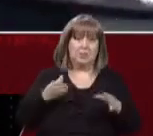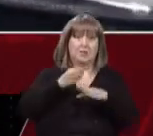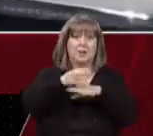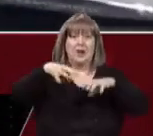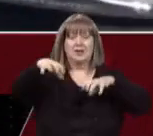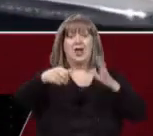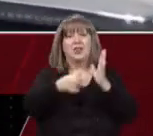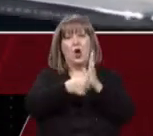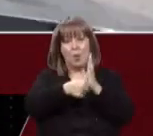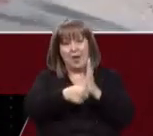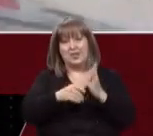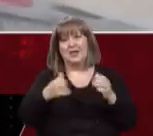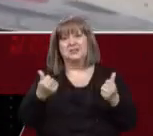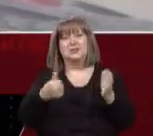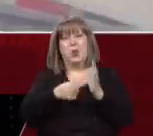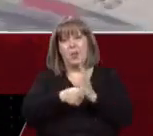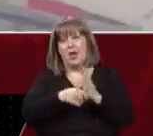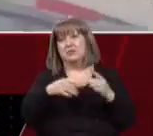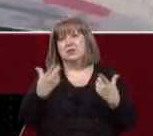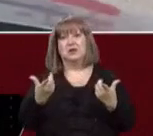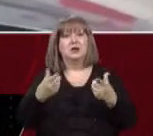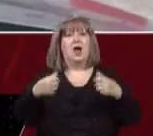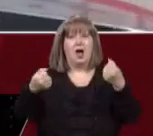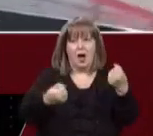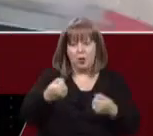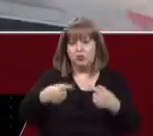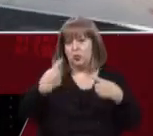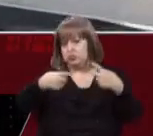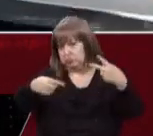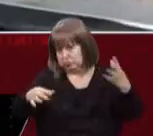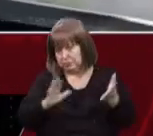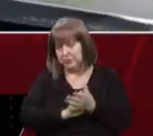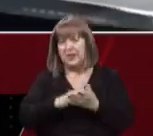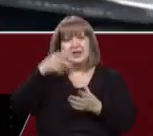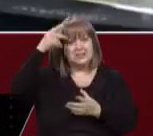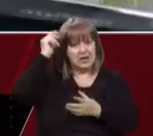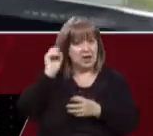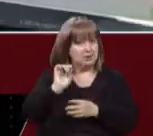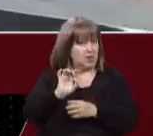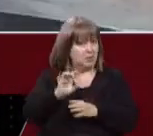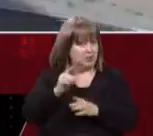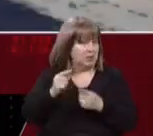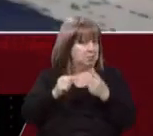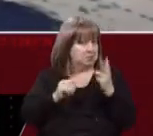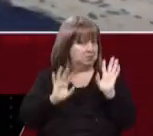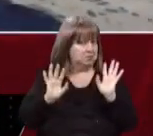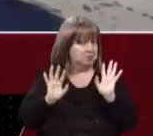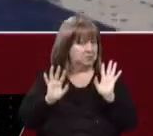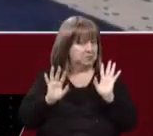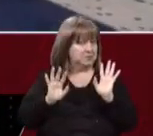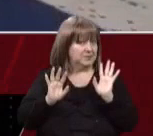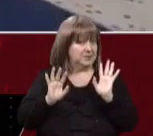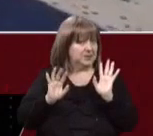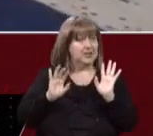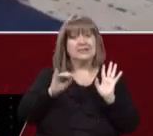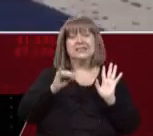tiene que ver con la documentación vigente de las personas y de los vehículos eso solamente lo que está pidiendo chile ahora es como para